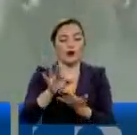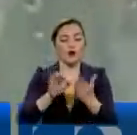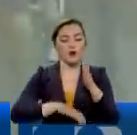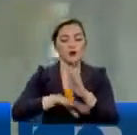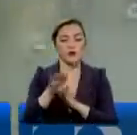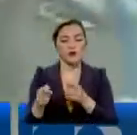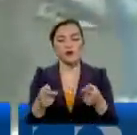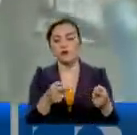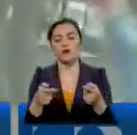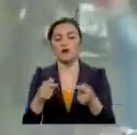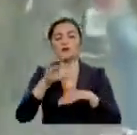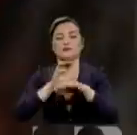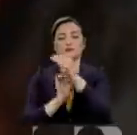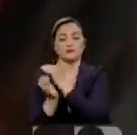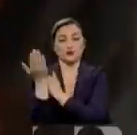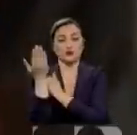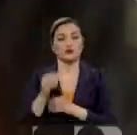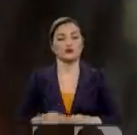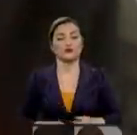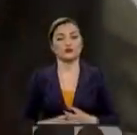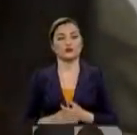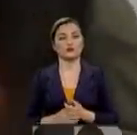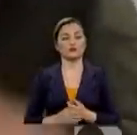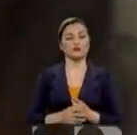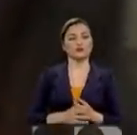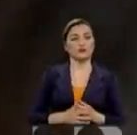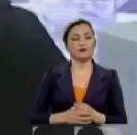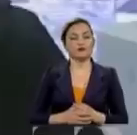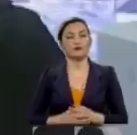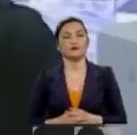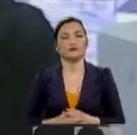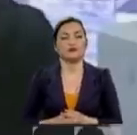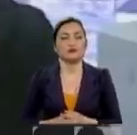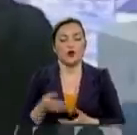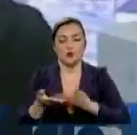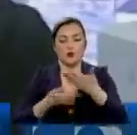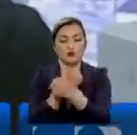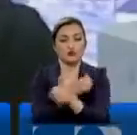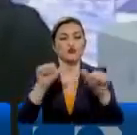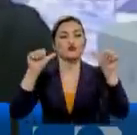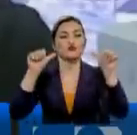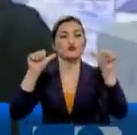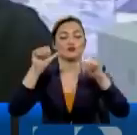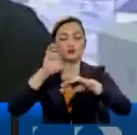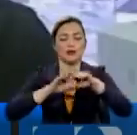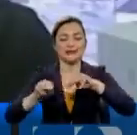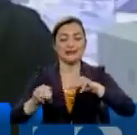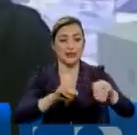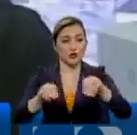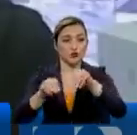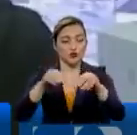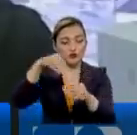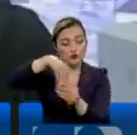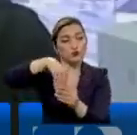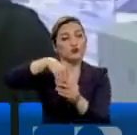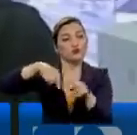mayor conflicto es el centro histórico. Y esto se da por varios factores: el comercio autónomo, los centros comerciales también del ahorro